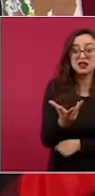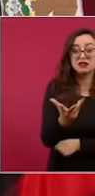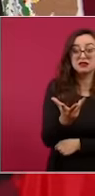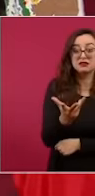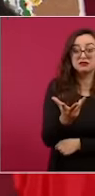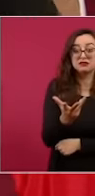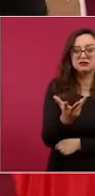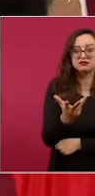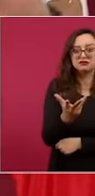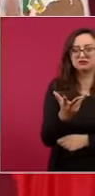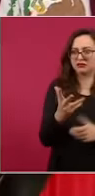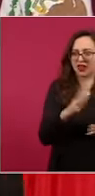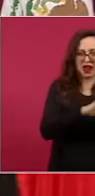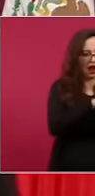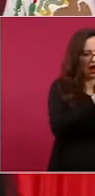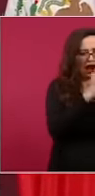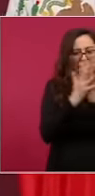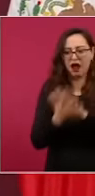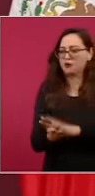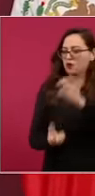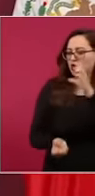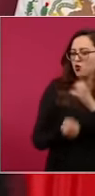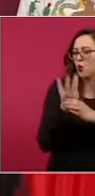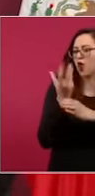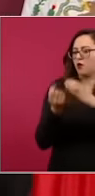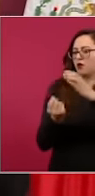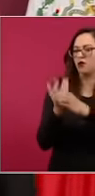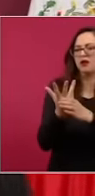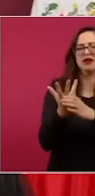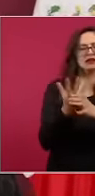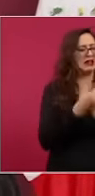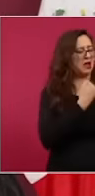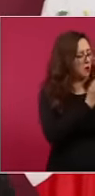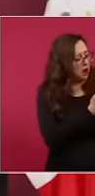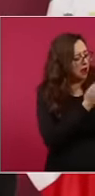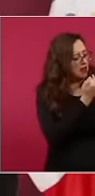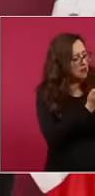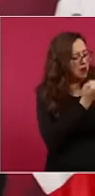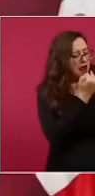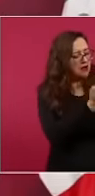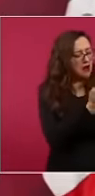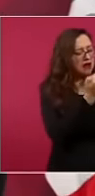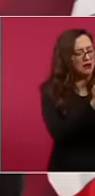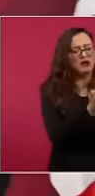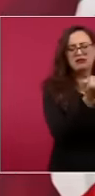y quieren transformar, no quieren